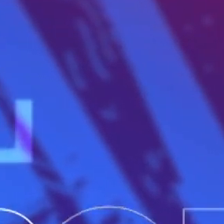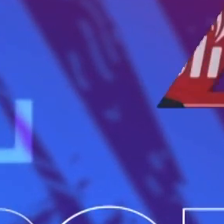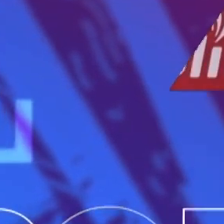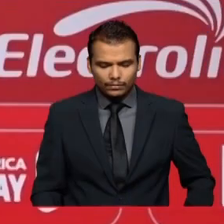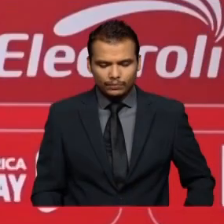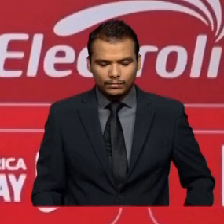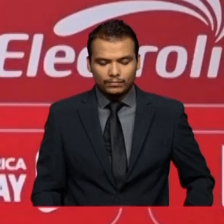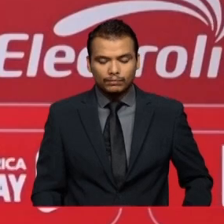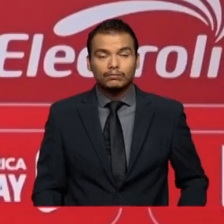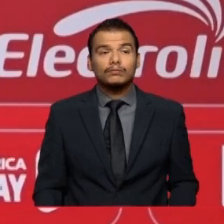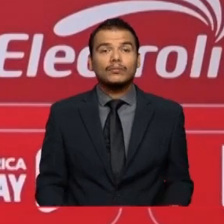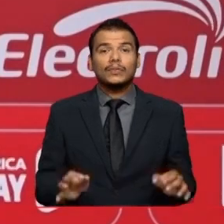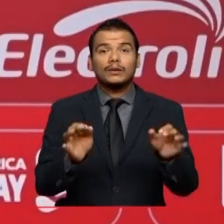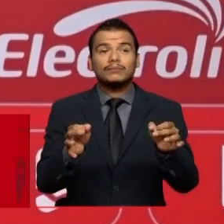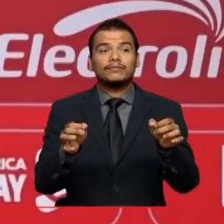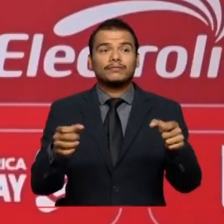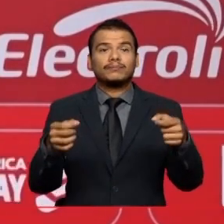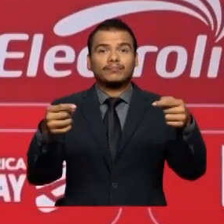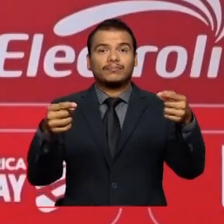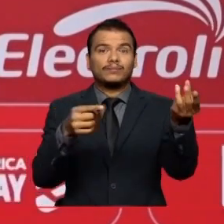Vamos a jugar ante el campeón de Colombia.